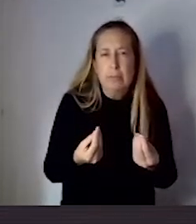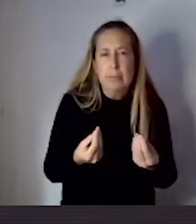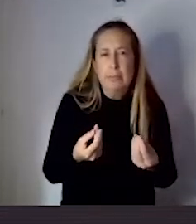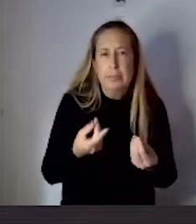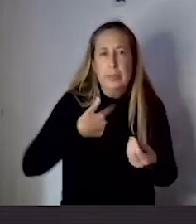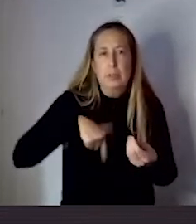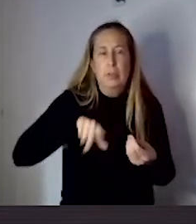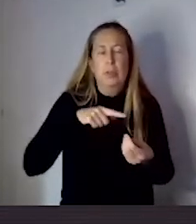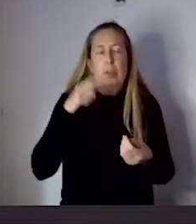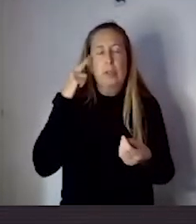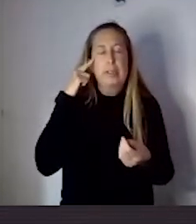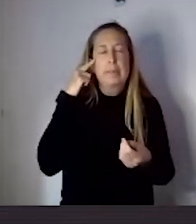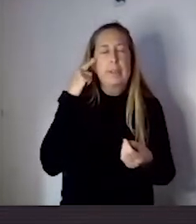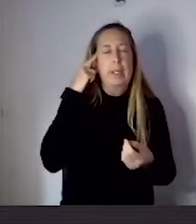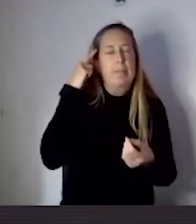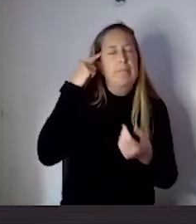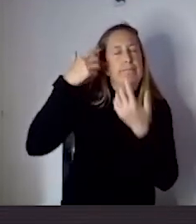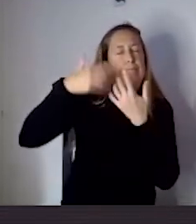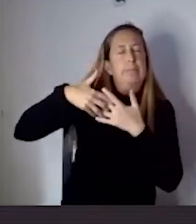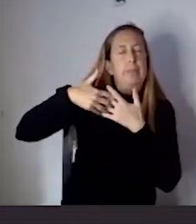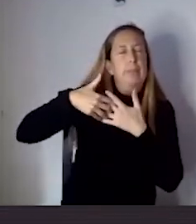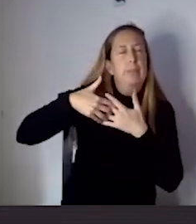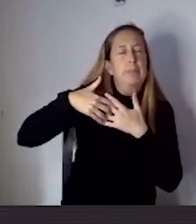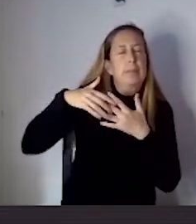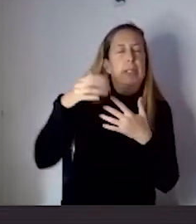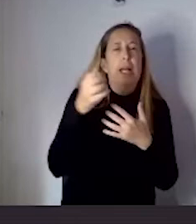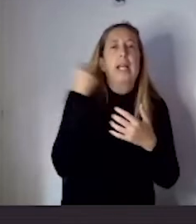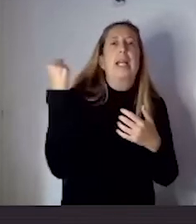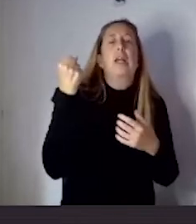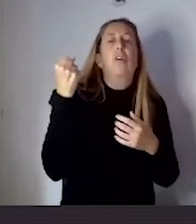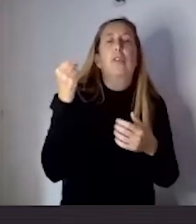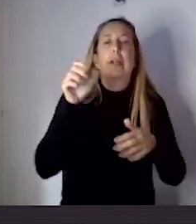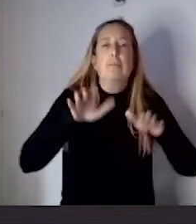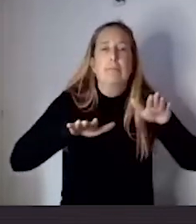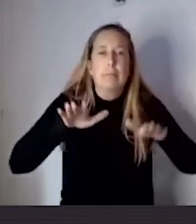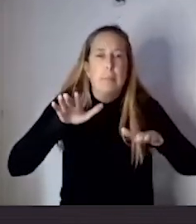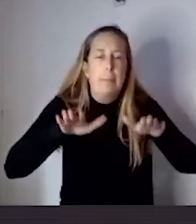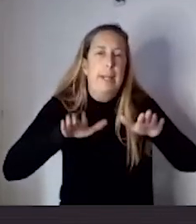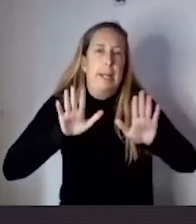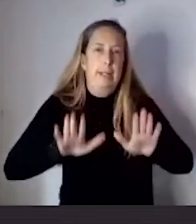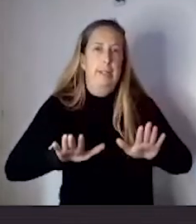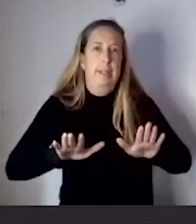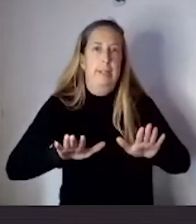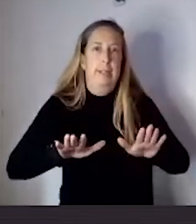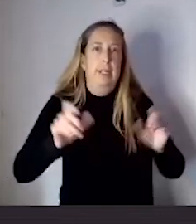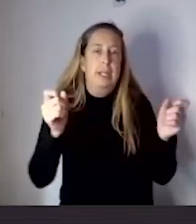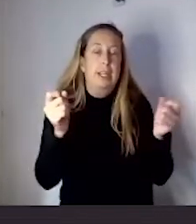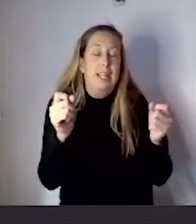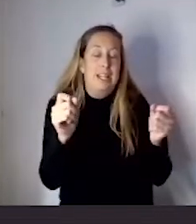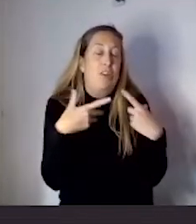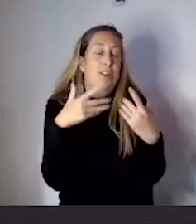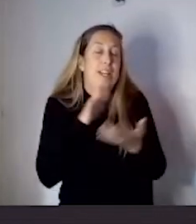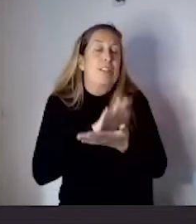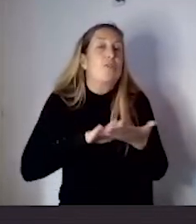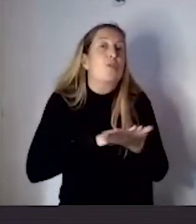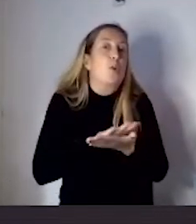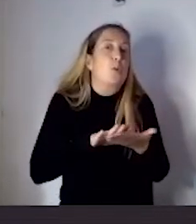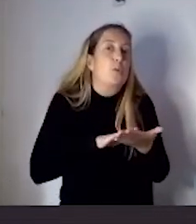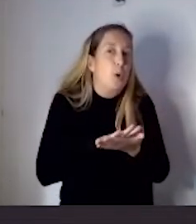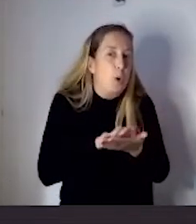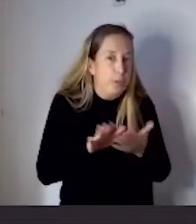balance todas estas soluciones las vemos como soluciones pero todo en moderación y ahora